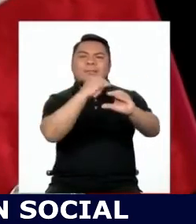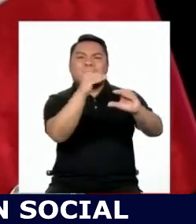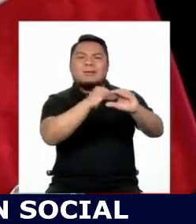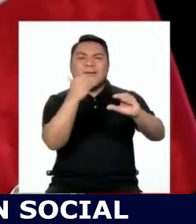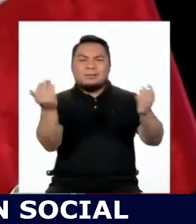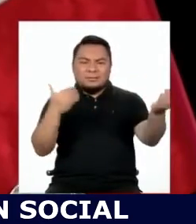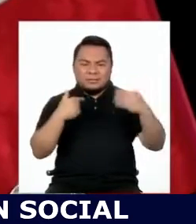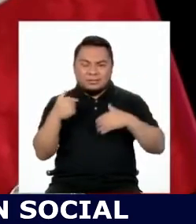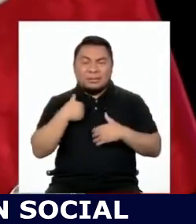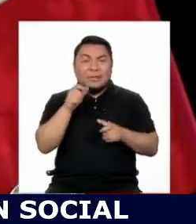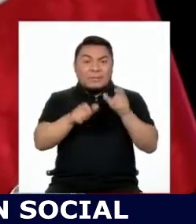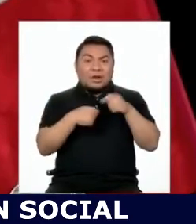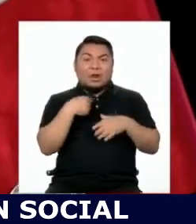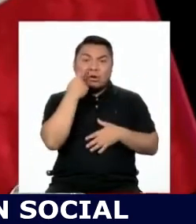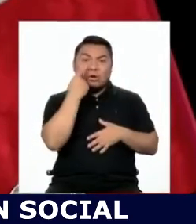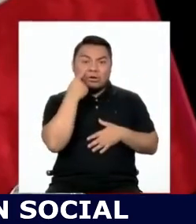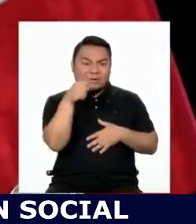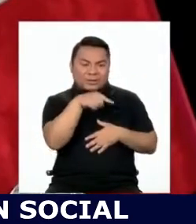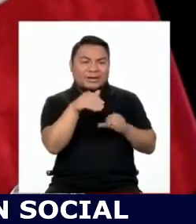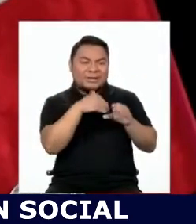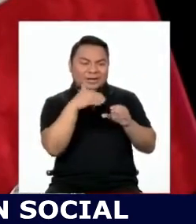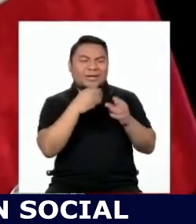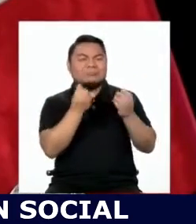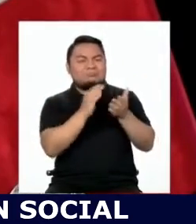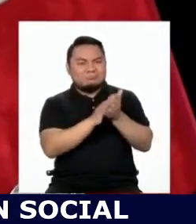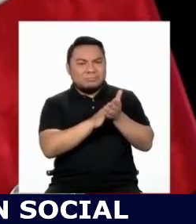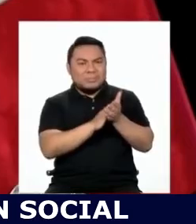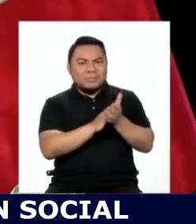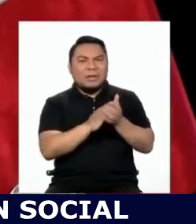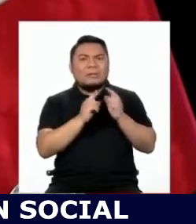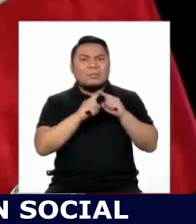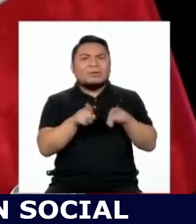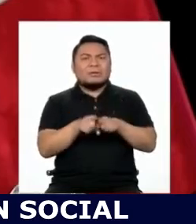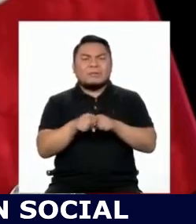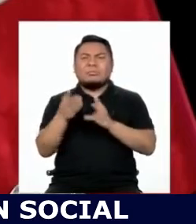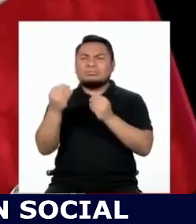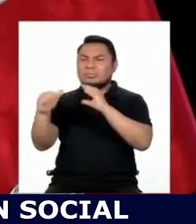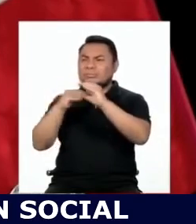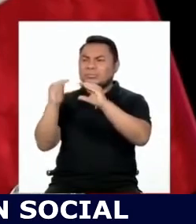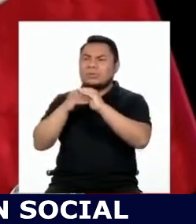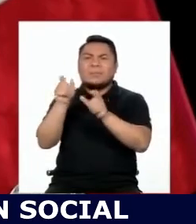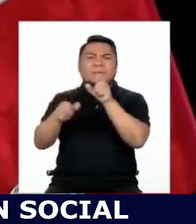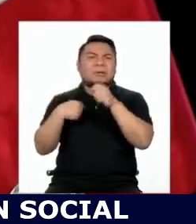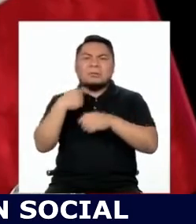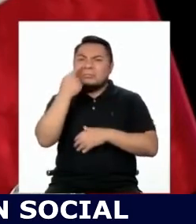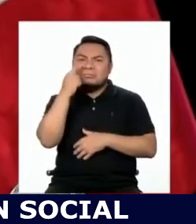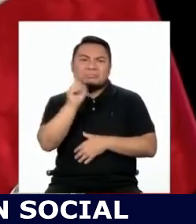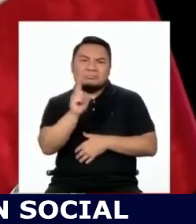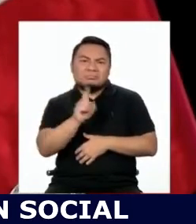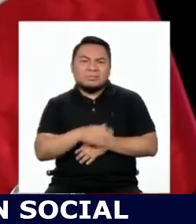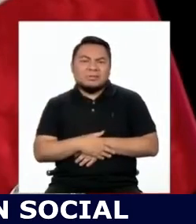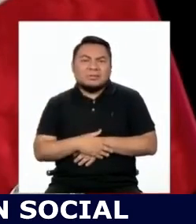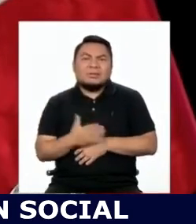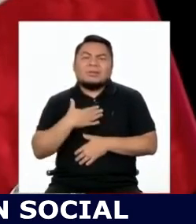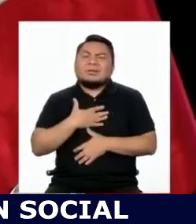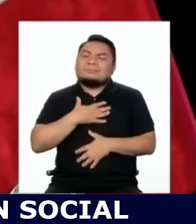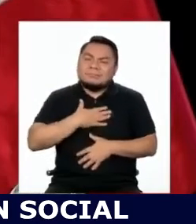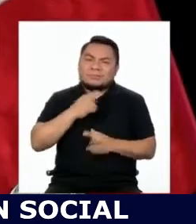casa. Martín Vizcarra dijo además que las normas más restrictivas de inmovilidad pretende garantizar el